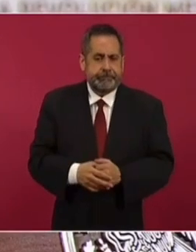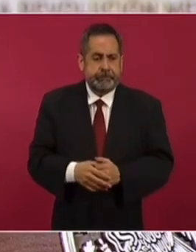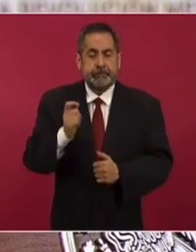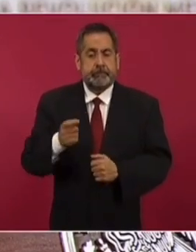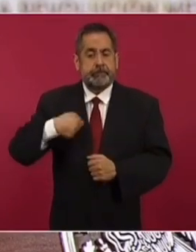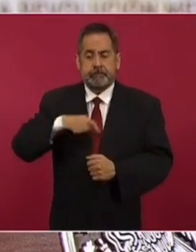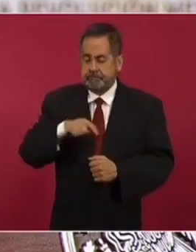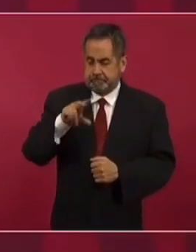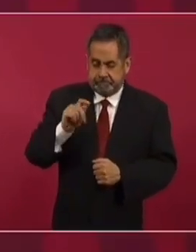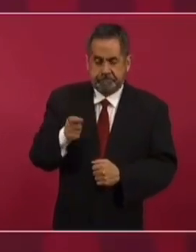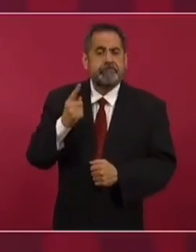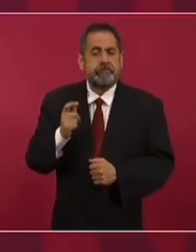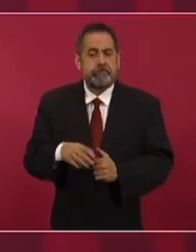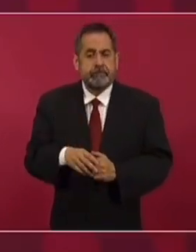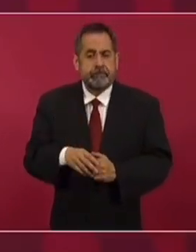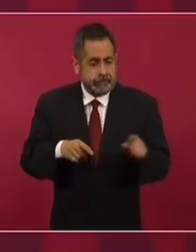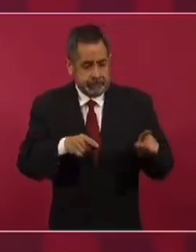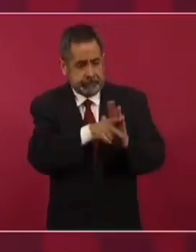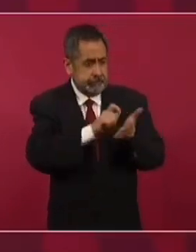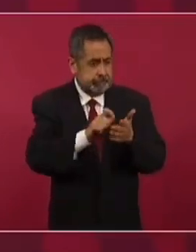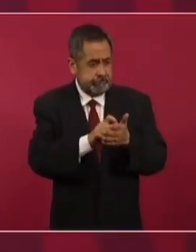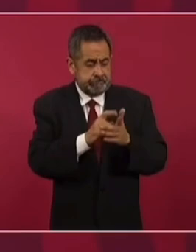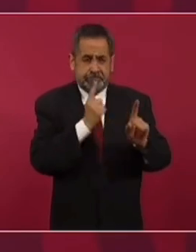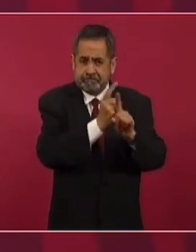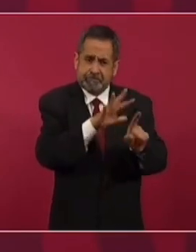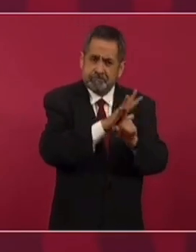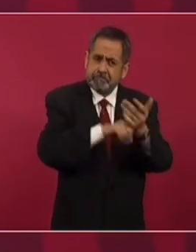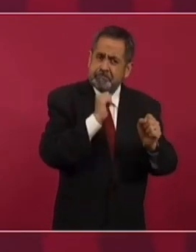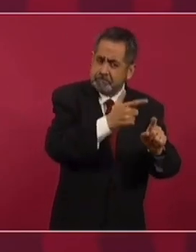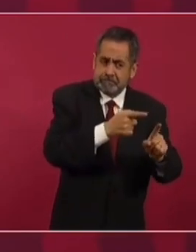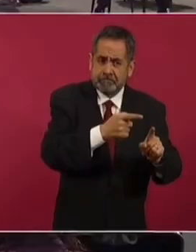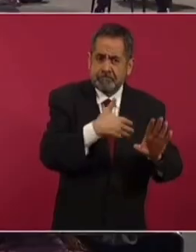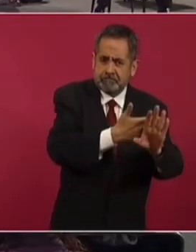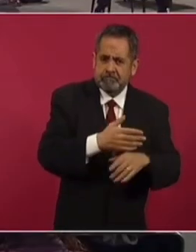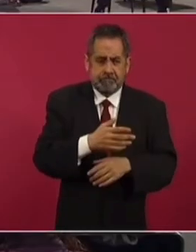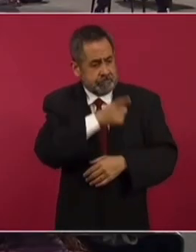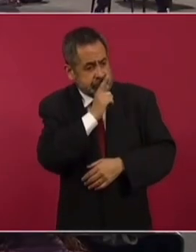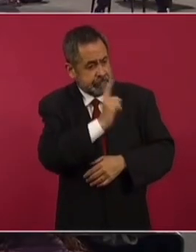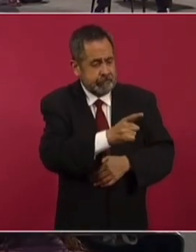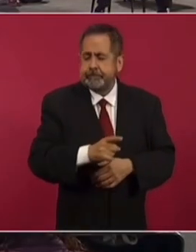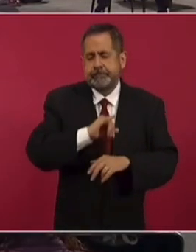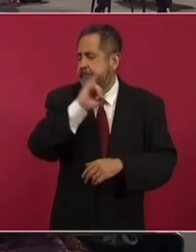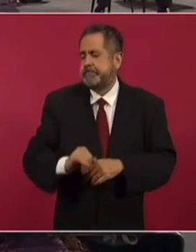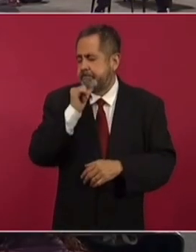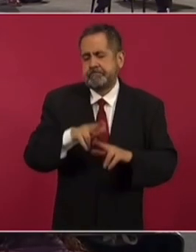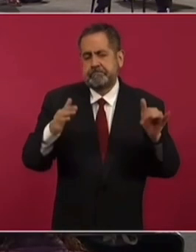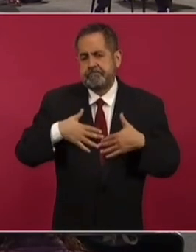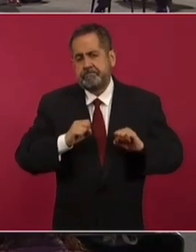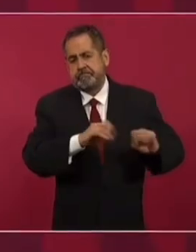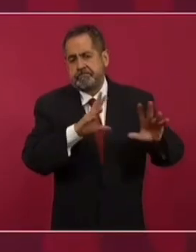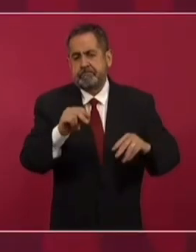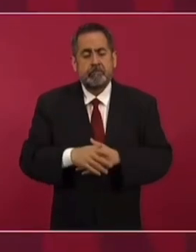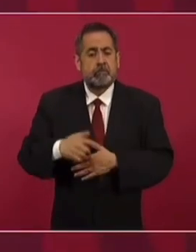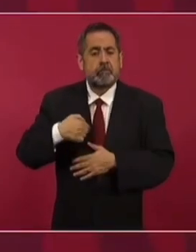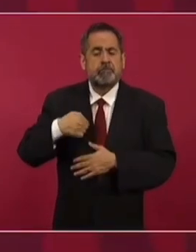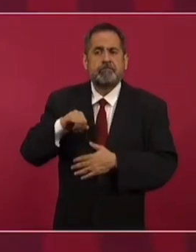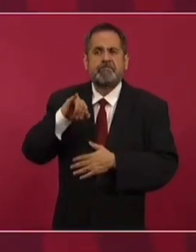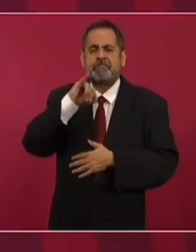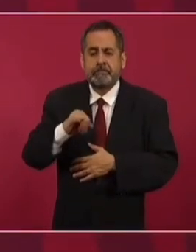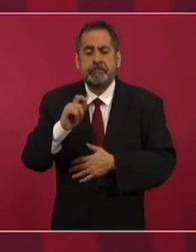Nosotros nunca vamos a perseguir a ningún periodista, ni vamos a reprimir a nadie. Apúntele bien. No le voy a pedir